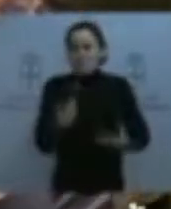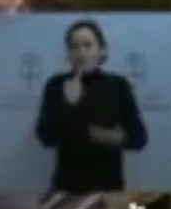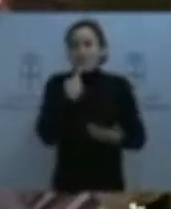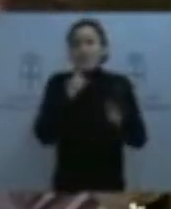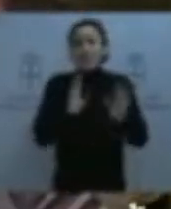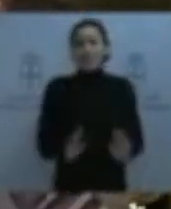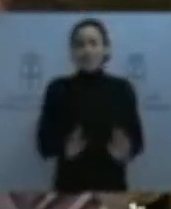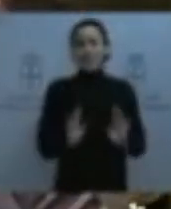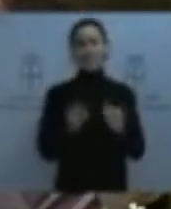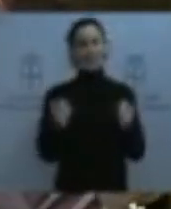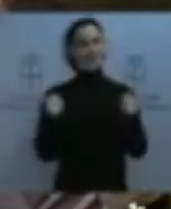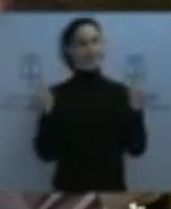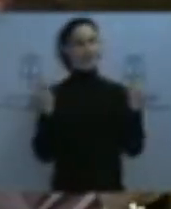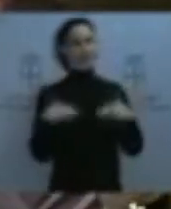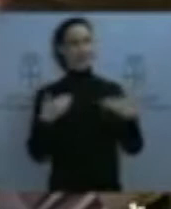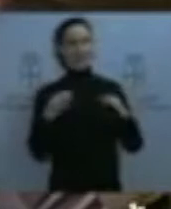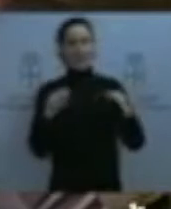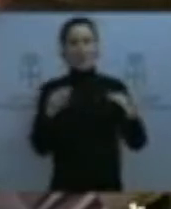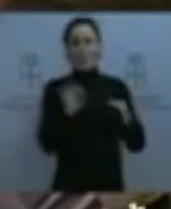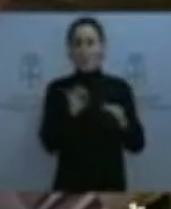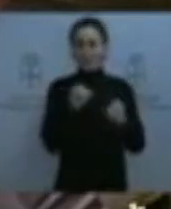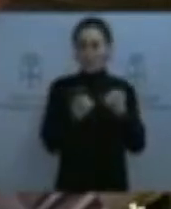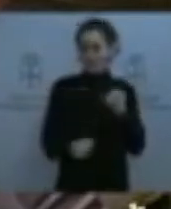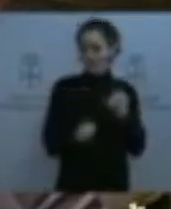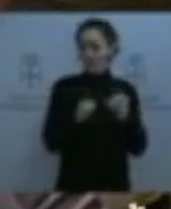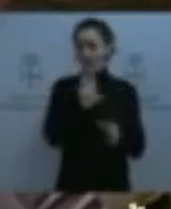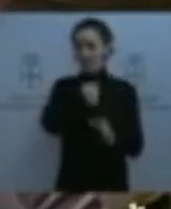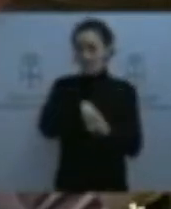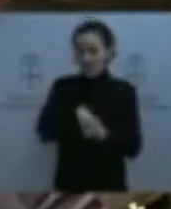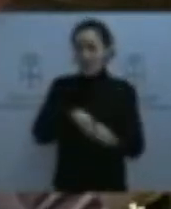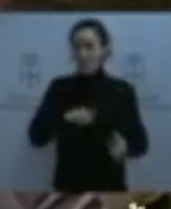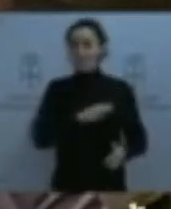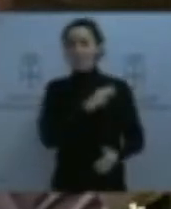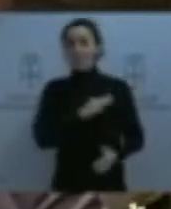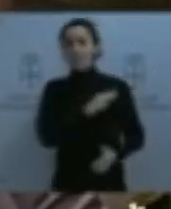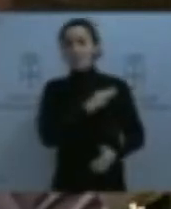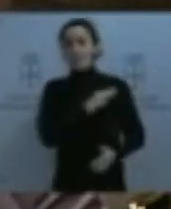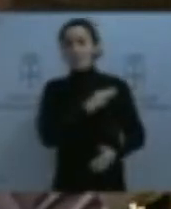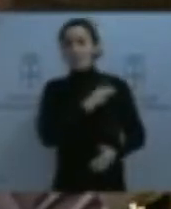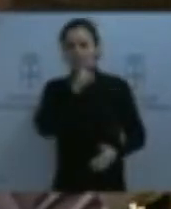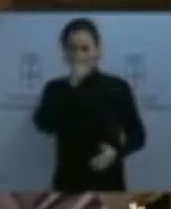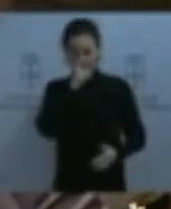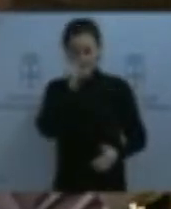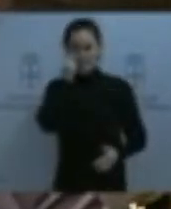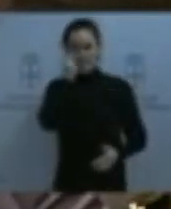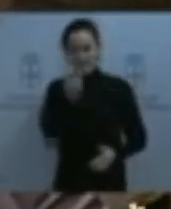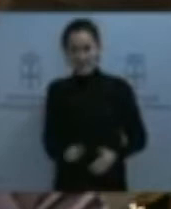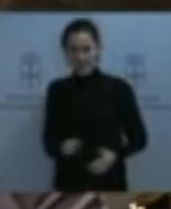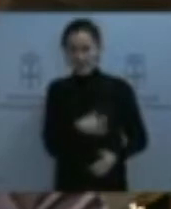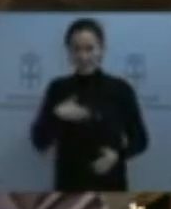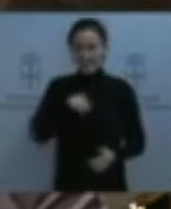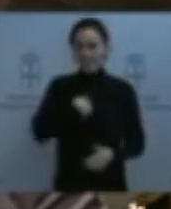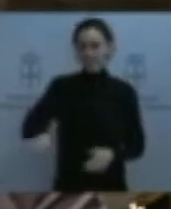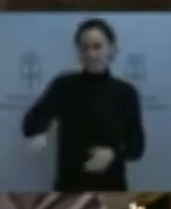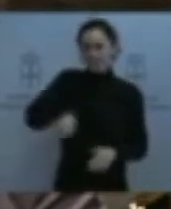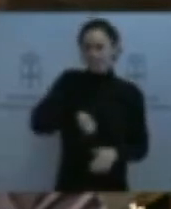imprudencia ni la irresponsabilidad de la injerencia en el patronato, pero yo le recuerdo que el propio Javier Fernández, presidente del Principado de